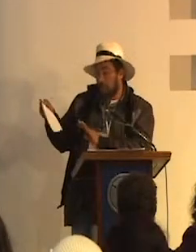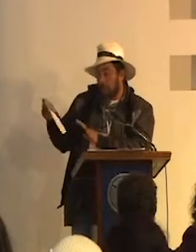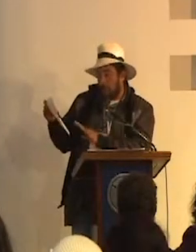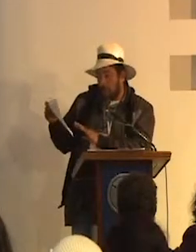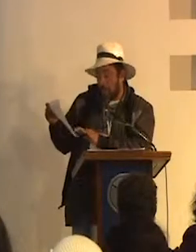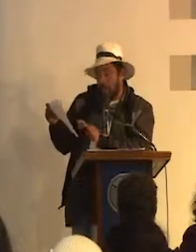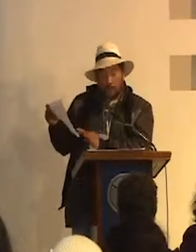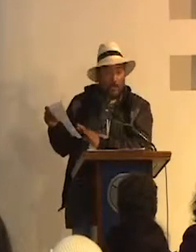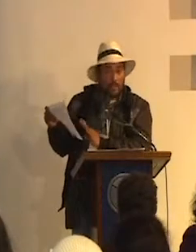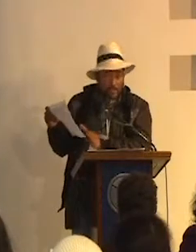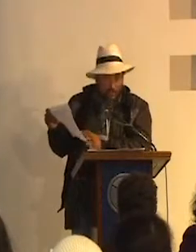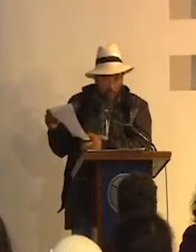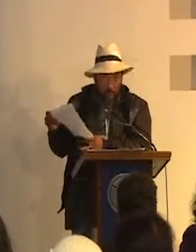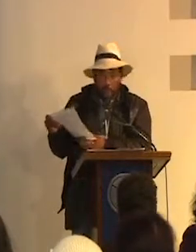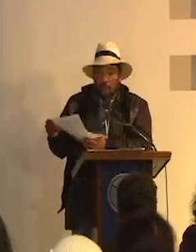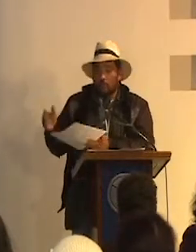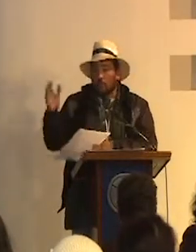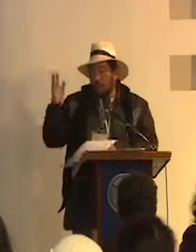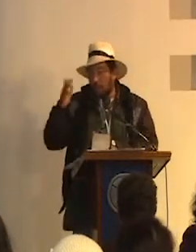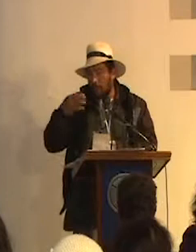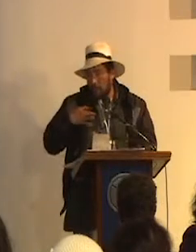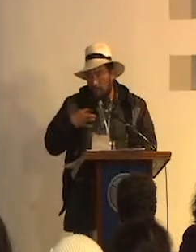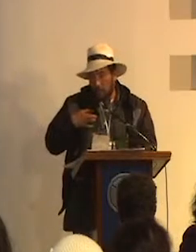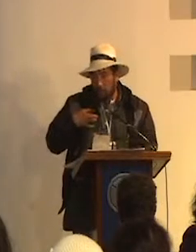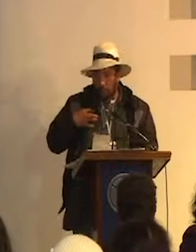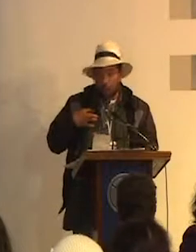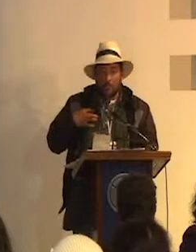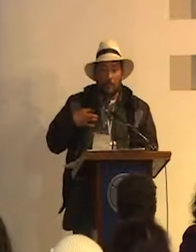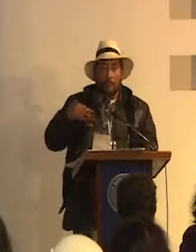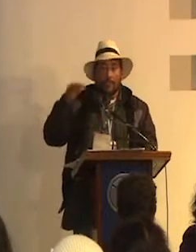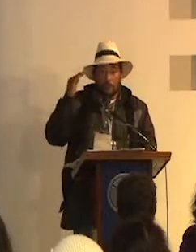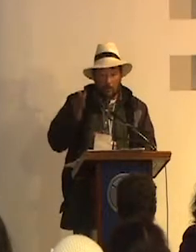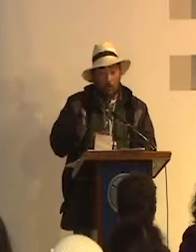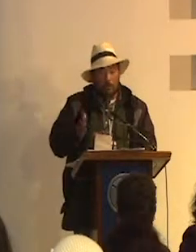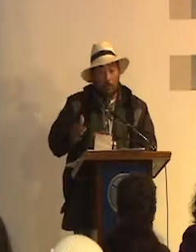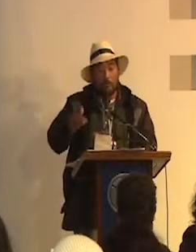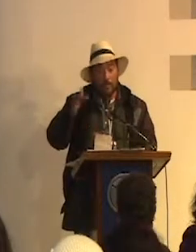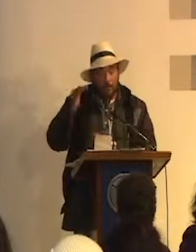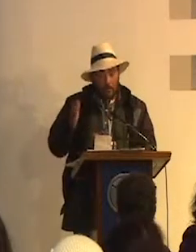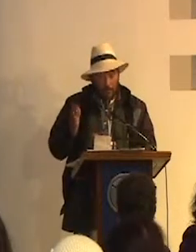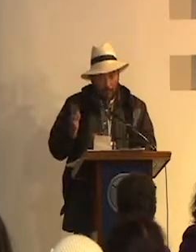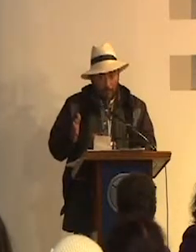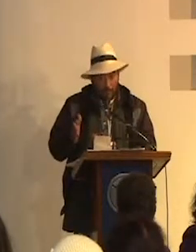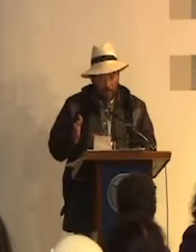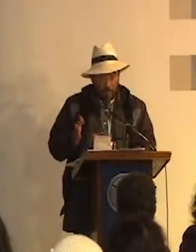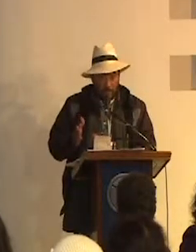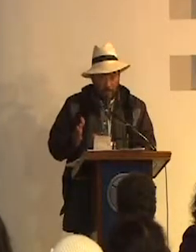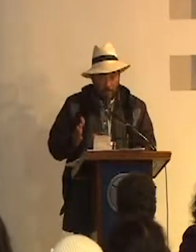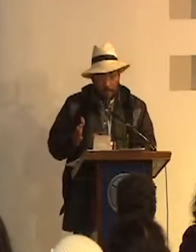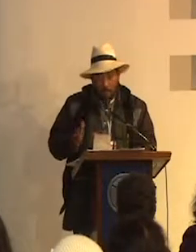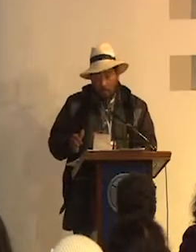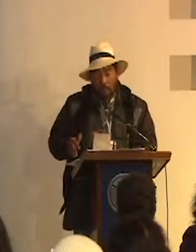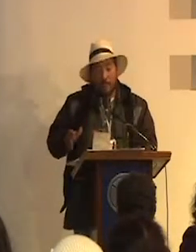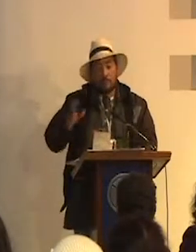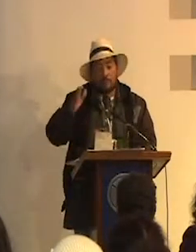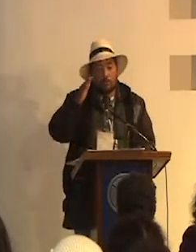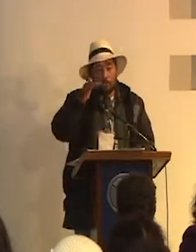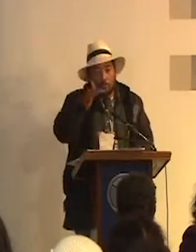así, 50 millones vivienda digna y accesible. Son 70 millones que nos corresponden del solo gobierno a una familia